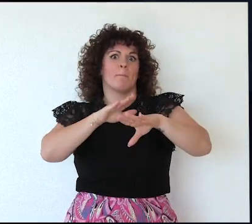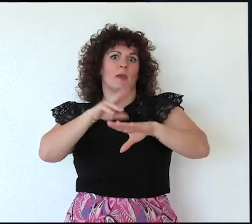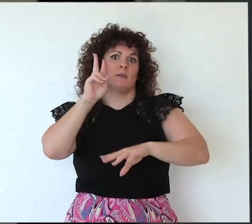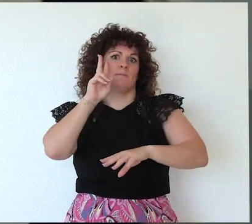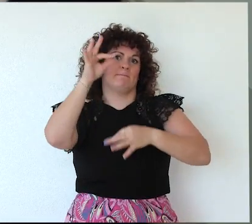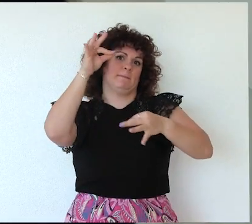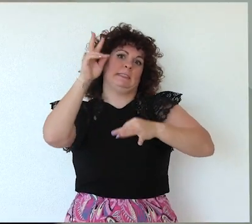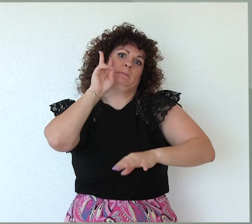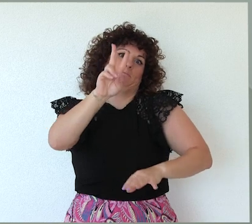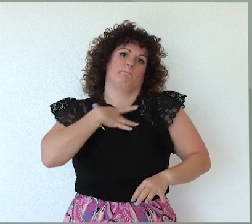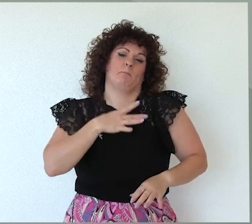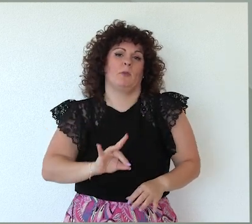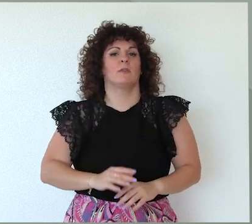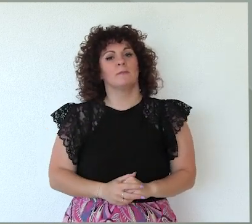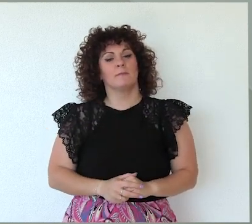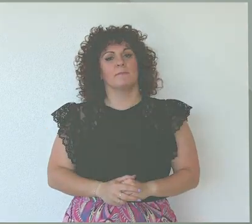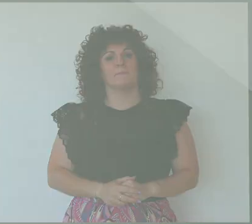apreciar todos los detalles.